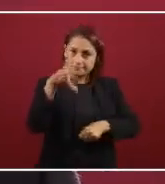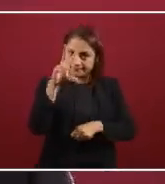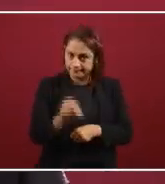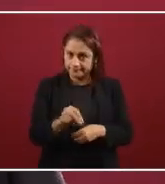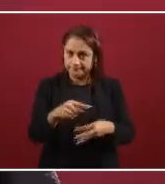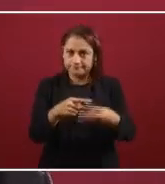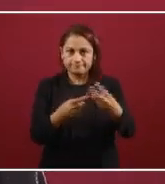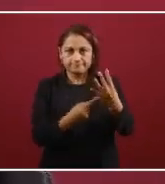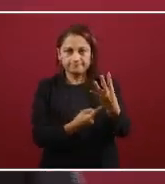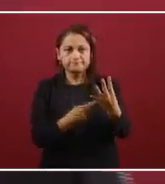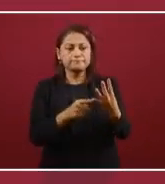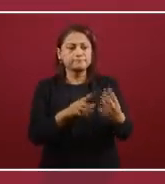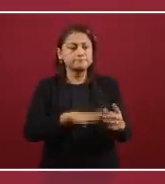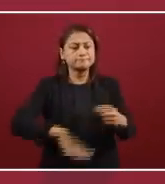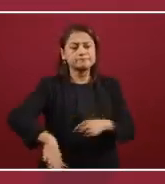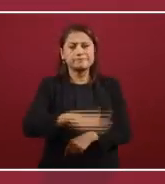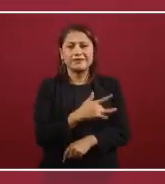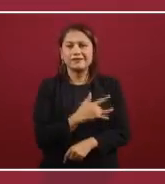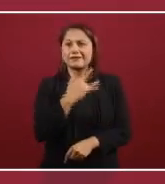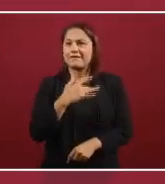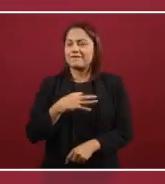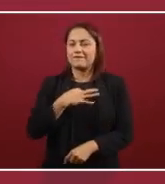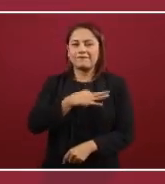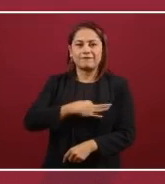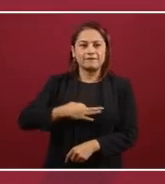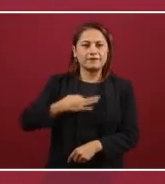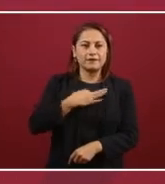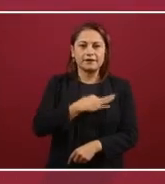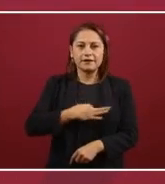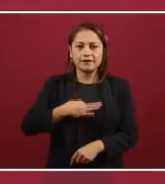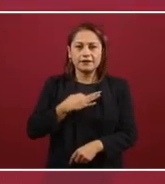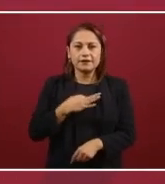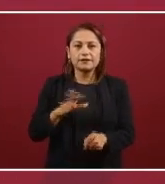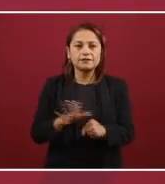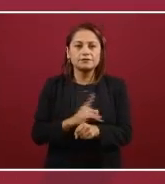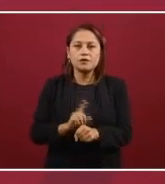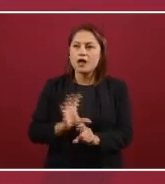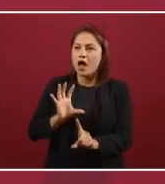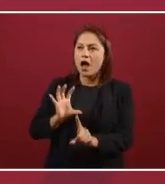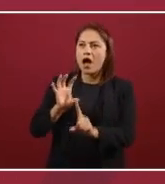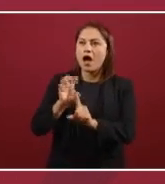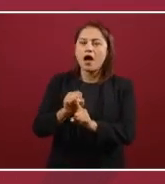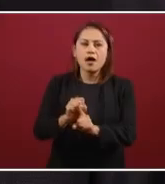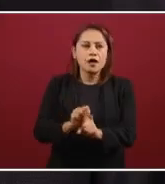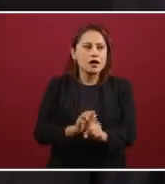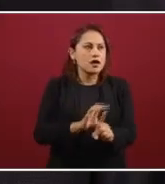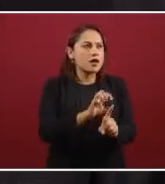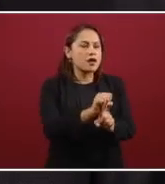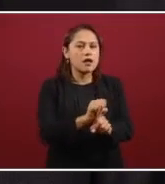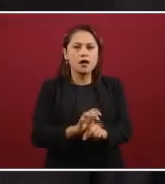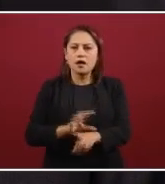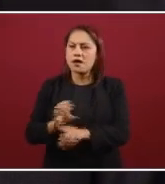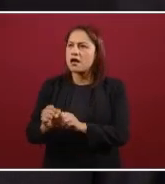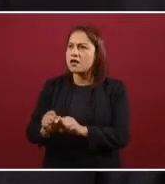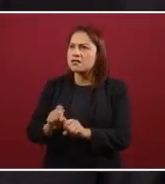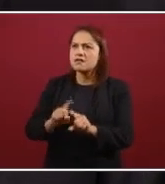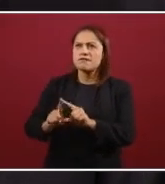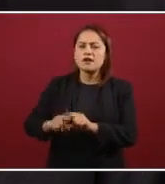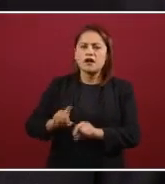todos podamos ser felices teniendo oportunidades de estudio, de